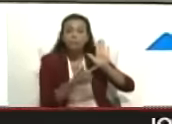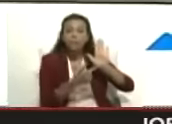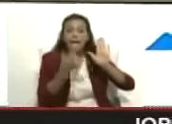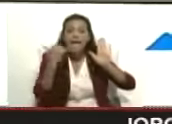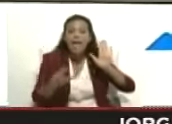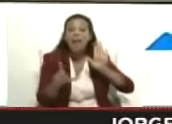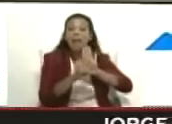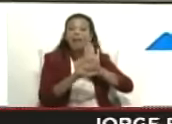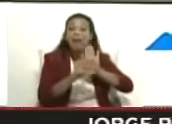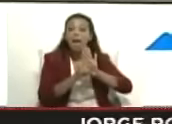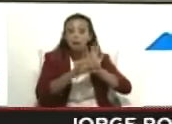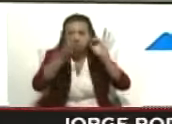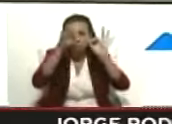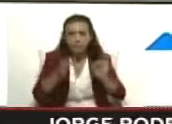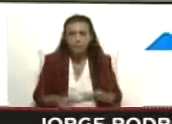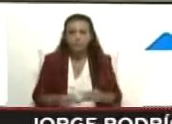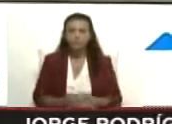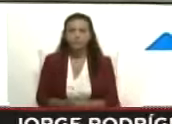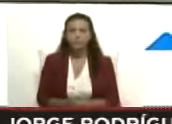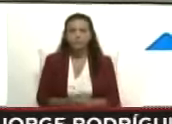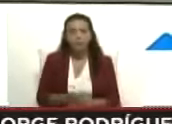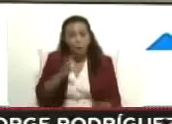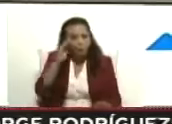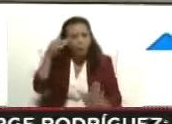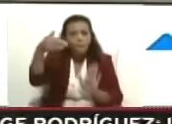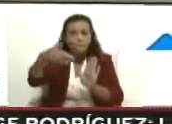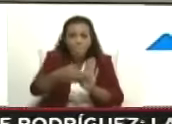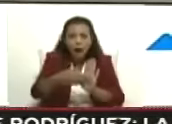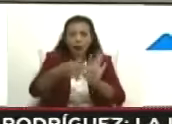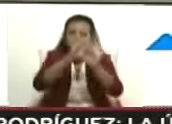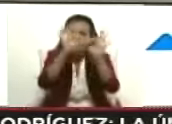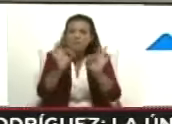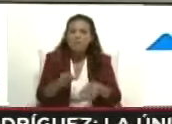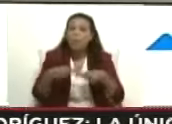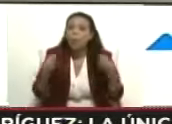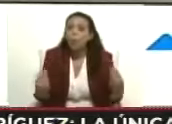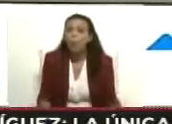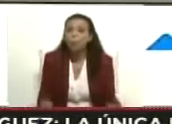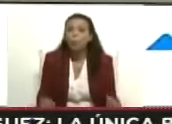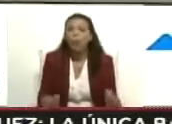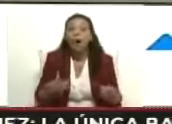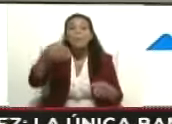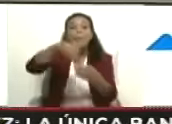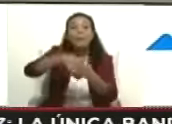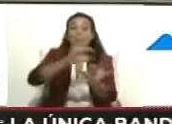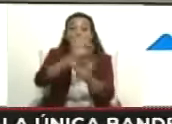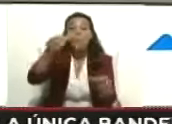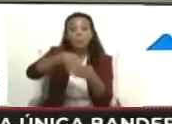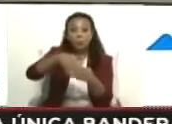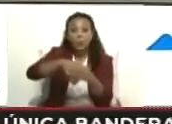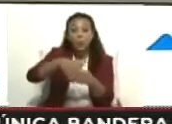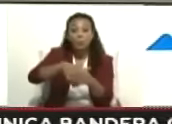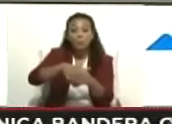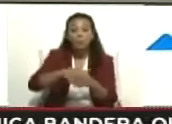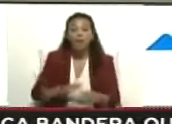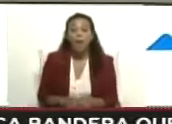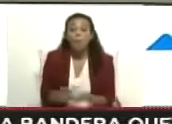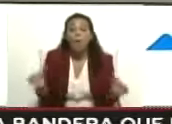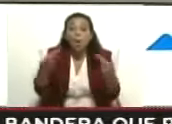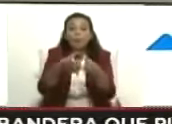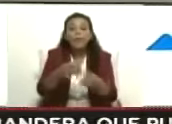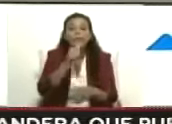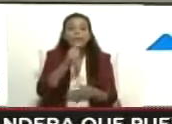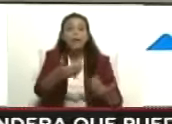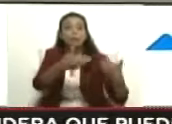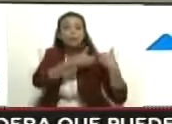en la ley, e indirectamente mediante el sufragio por los órganos